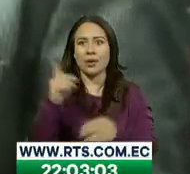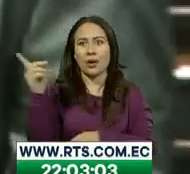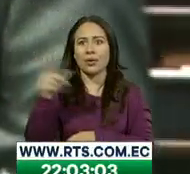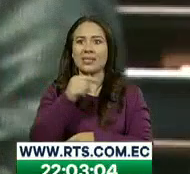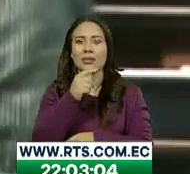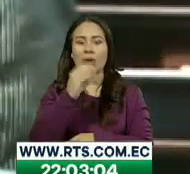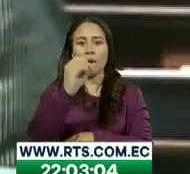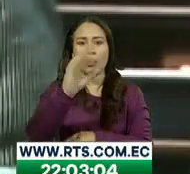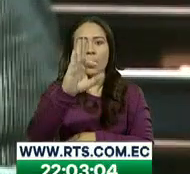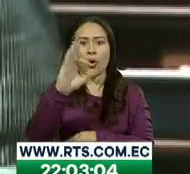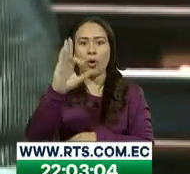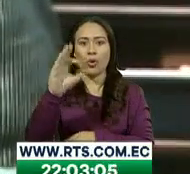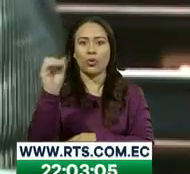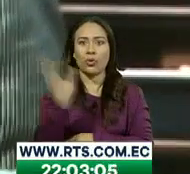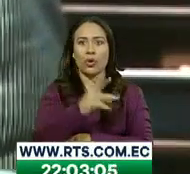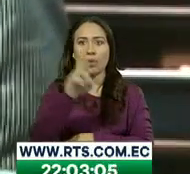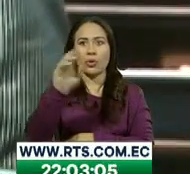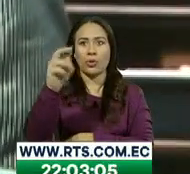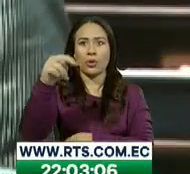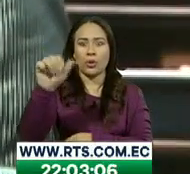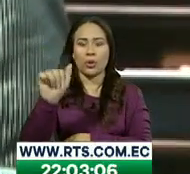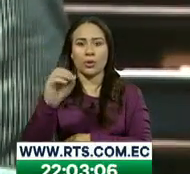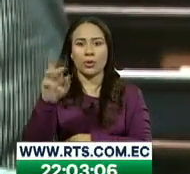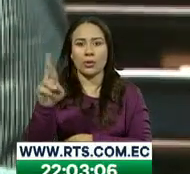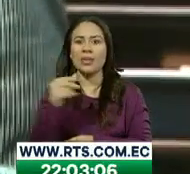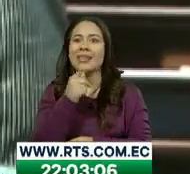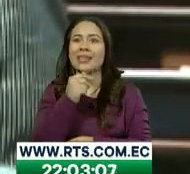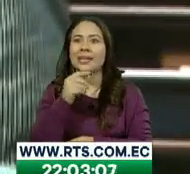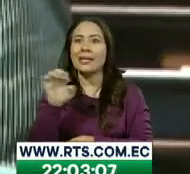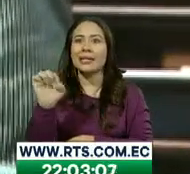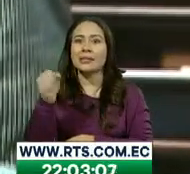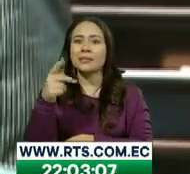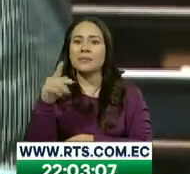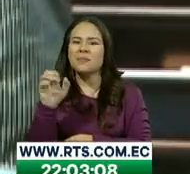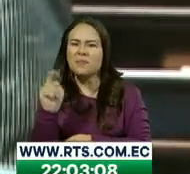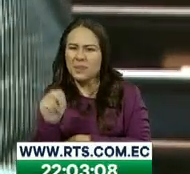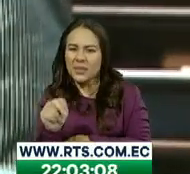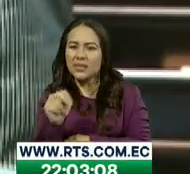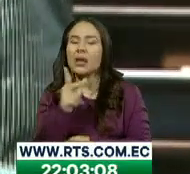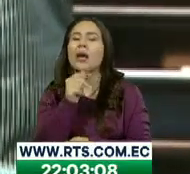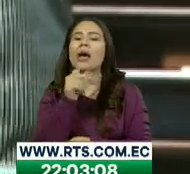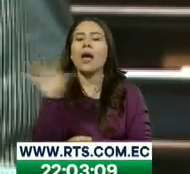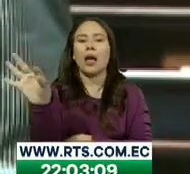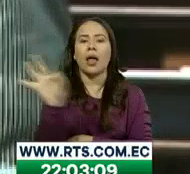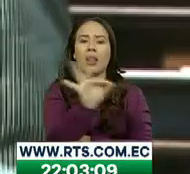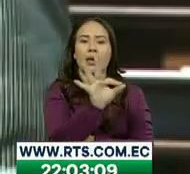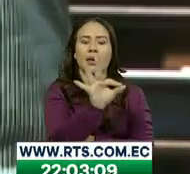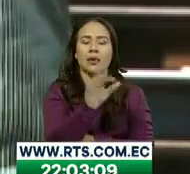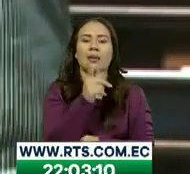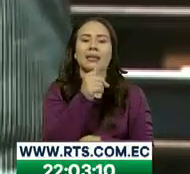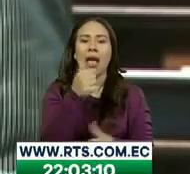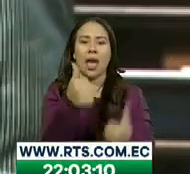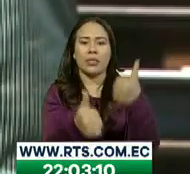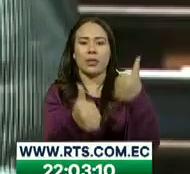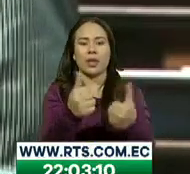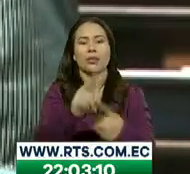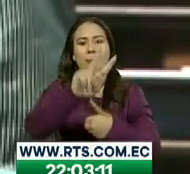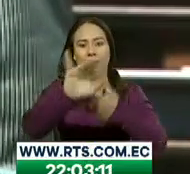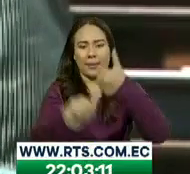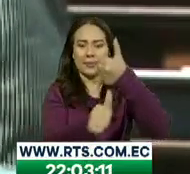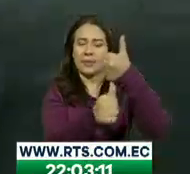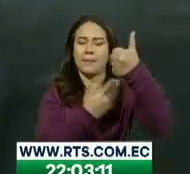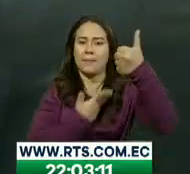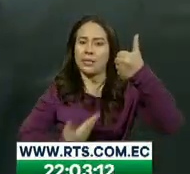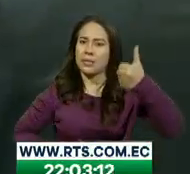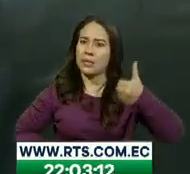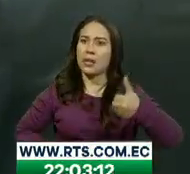economista Otto Ramón Sonnenholzner Spir sea el candidato a la